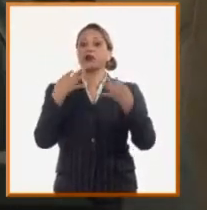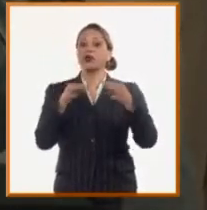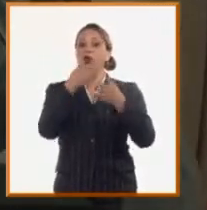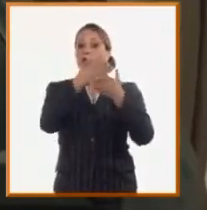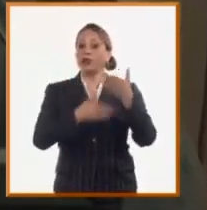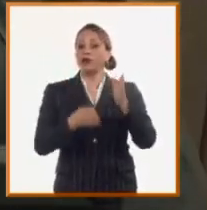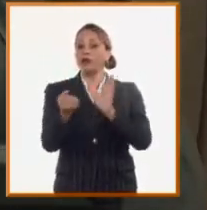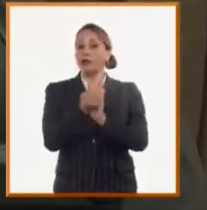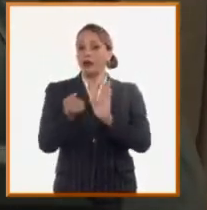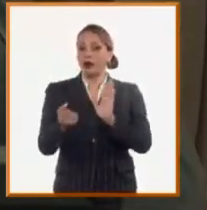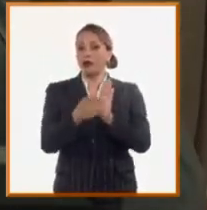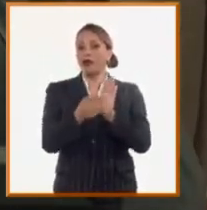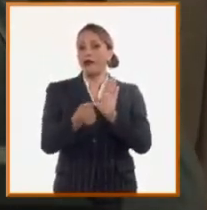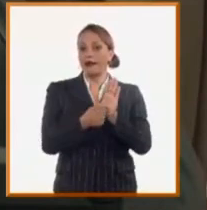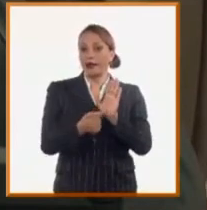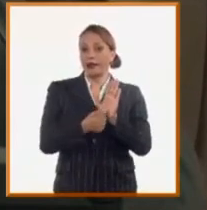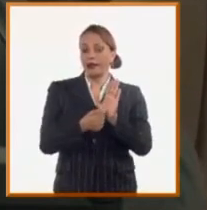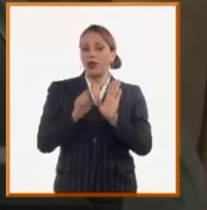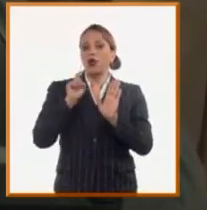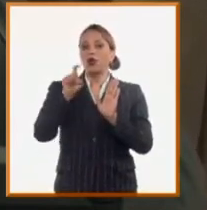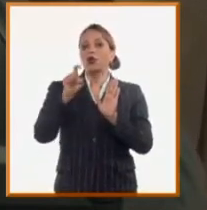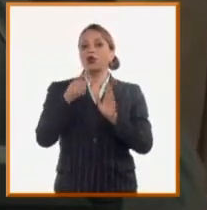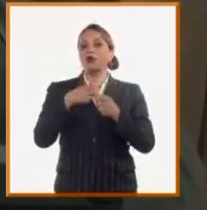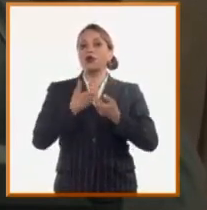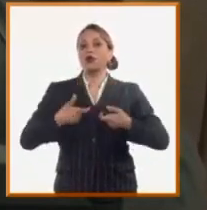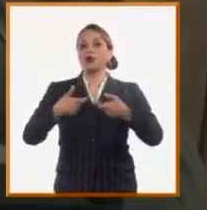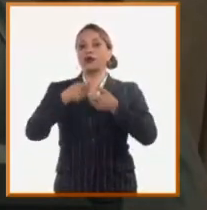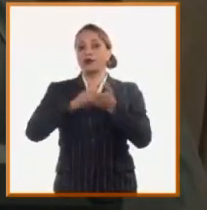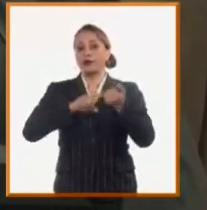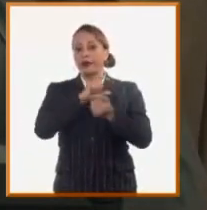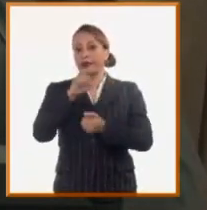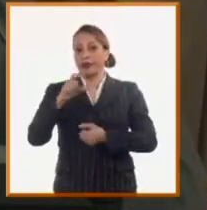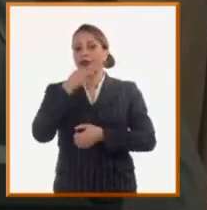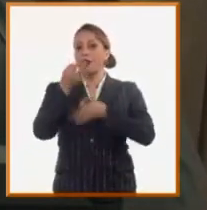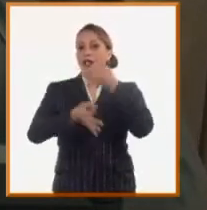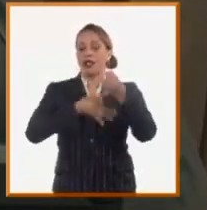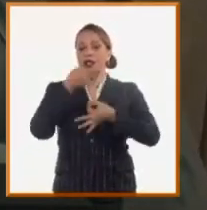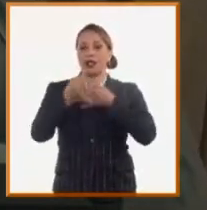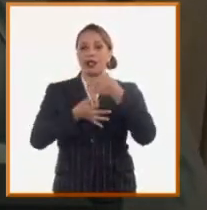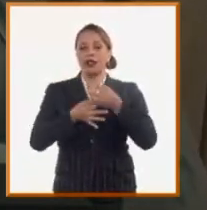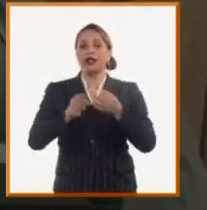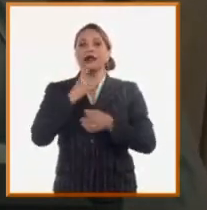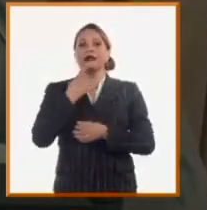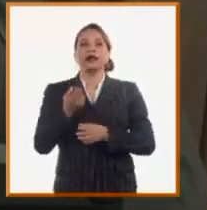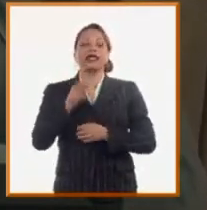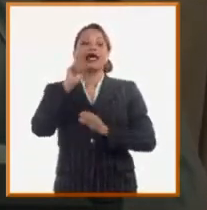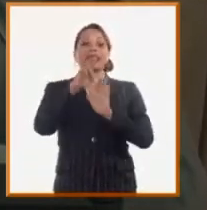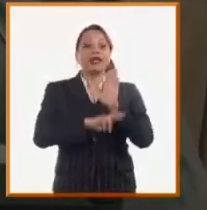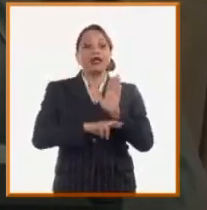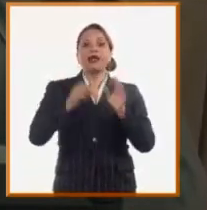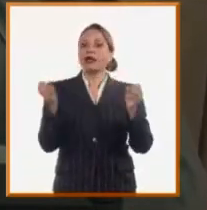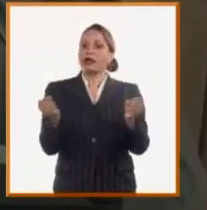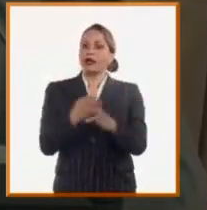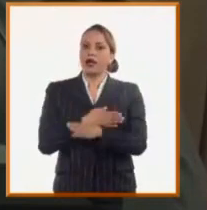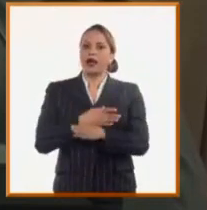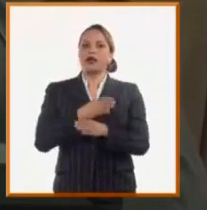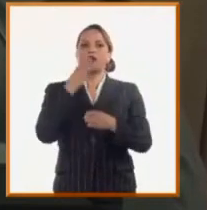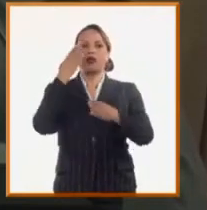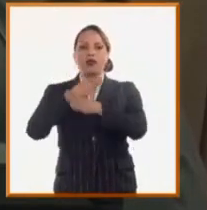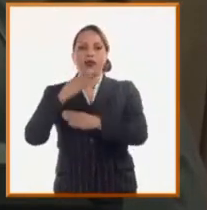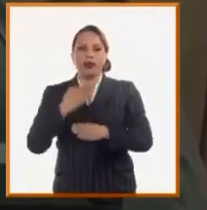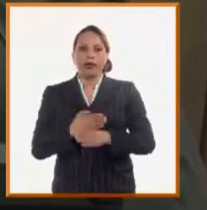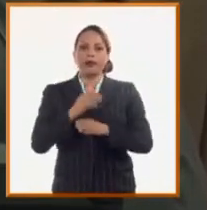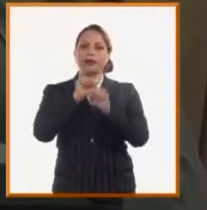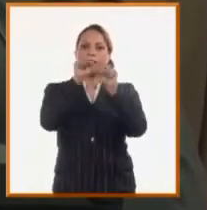habíamos aprobado en los últimos congresos del partido. Las reglas tenían que estar claras, los límites, las